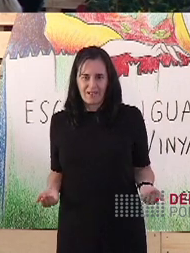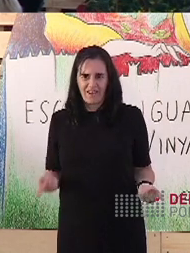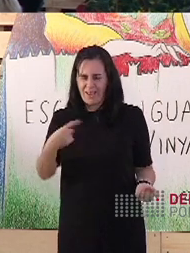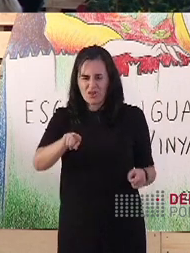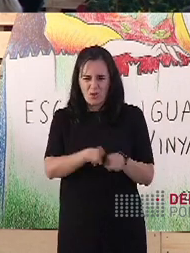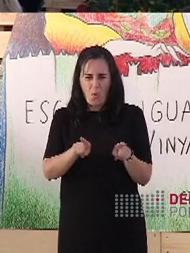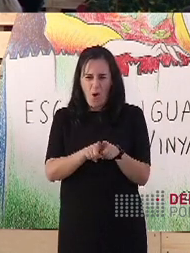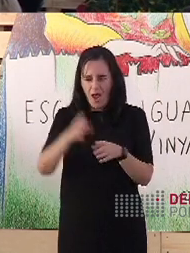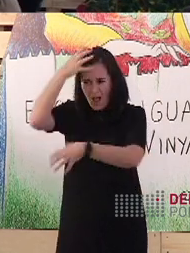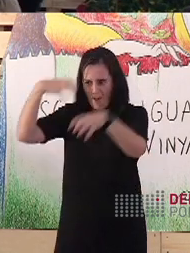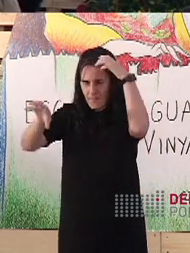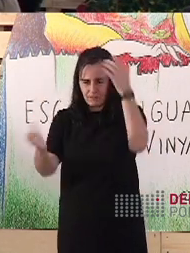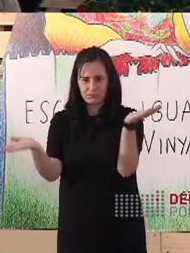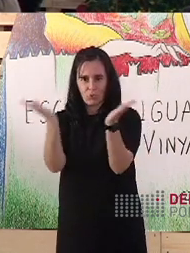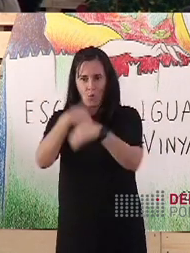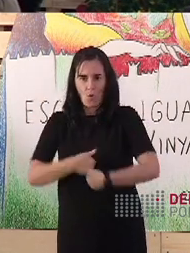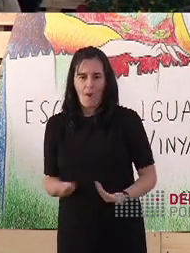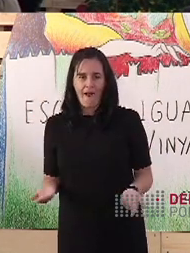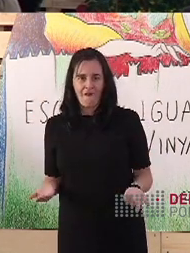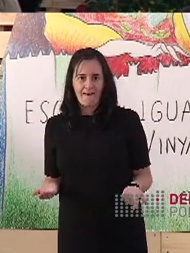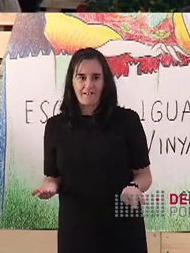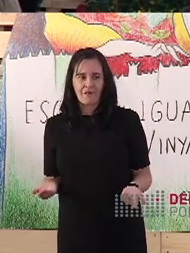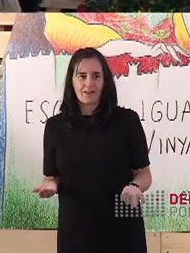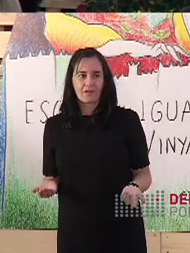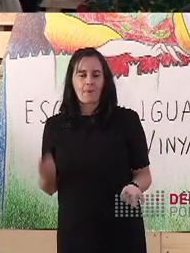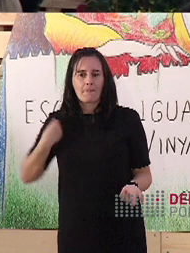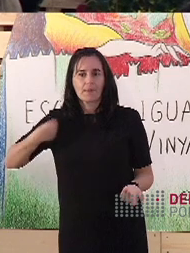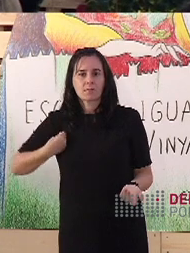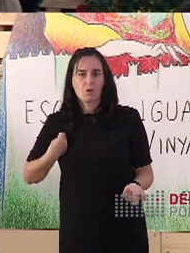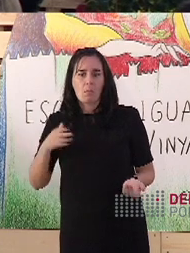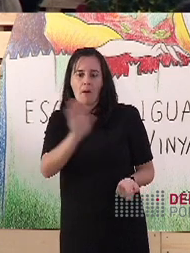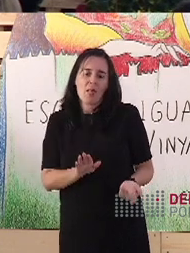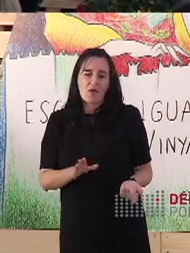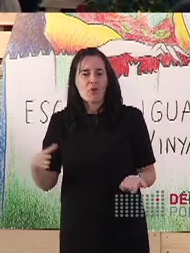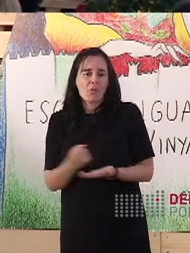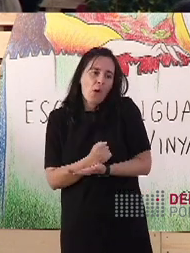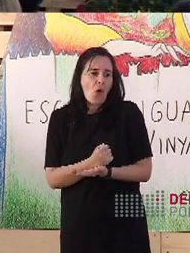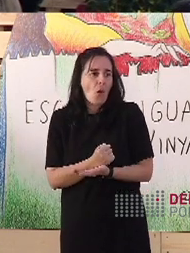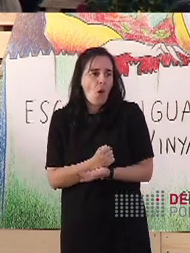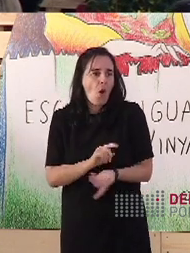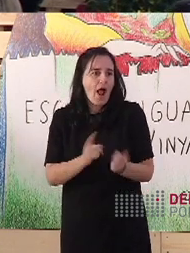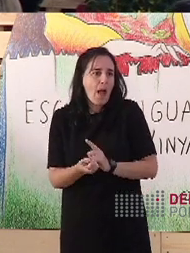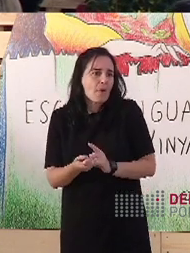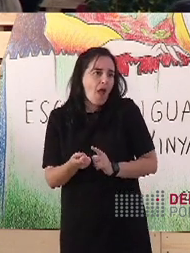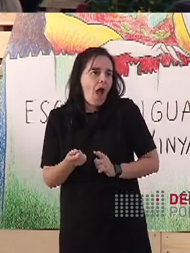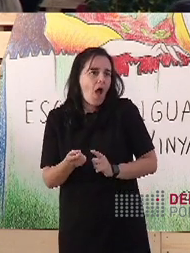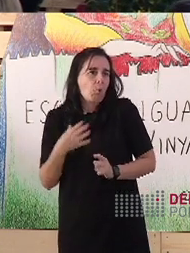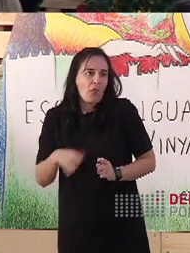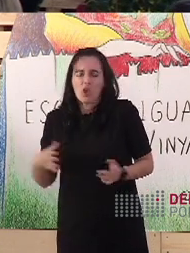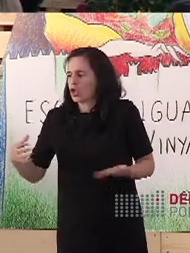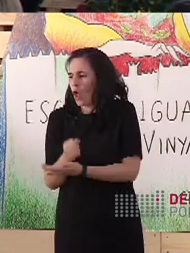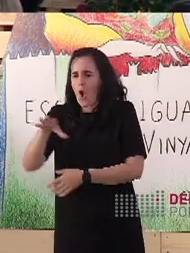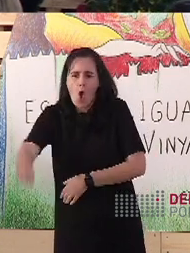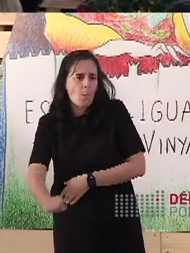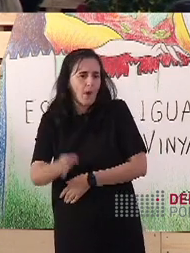absoluta falta de empatía. ¿En qué momento todo ha pasado a ser algo que se puede comprar, que se puede vender? Porque además